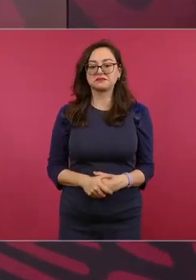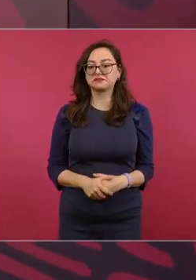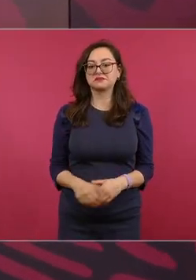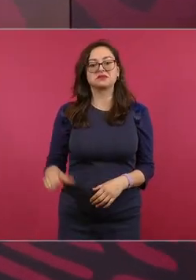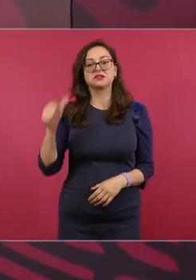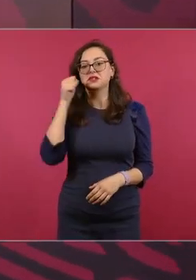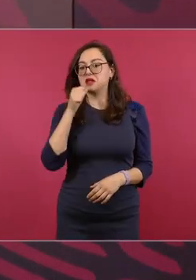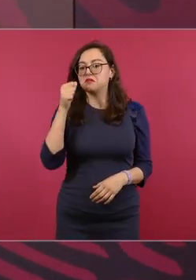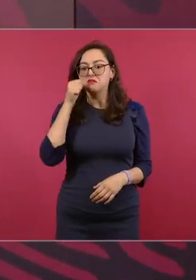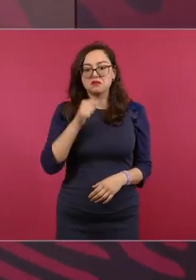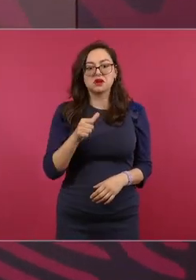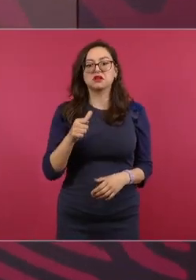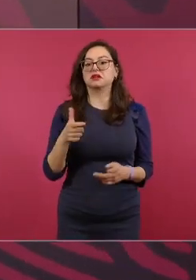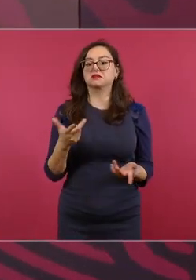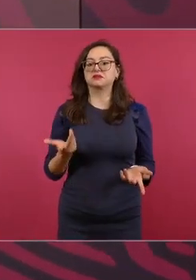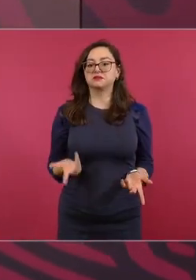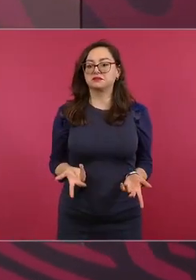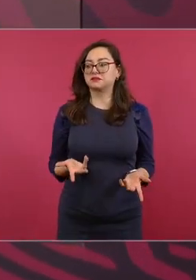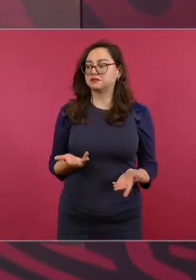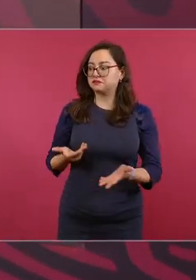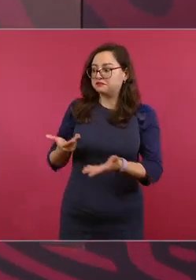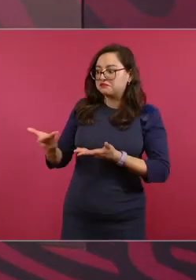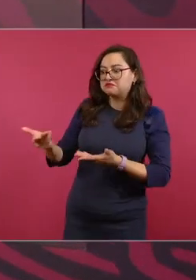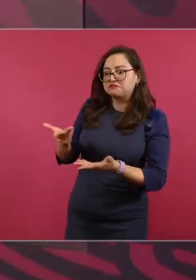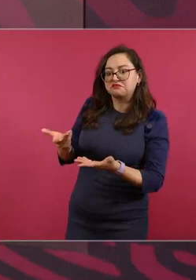Es decir, si no hay